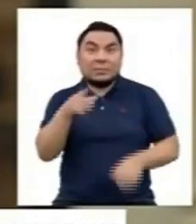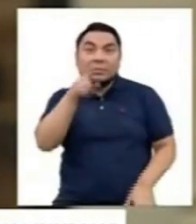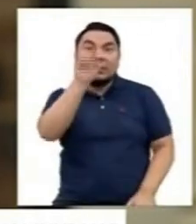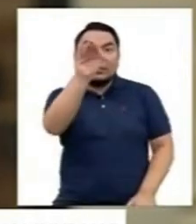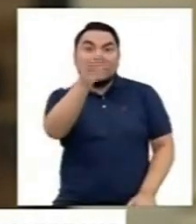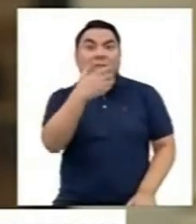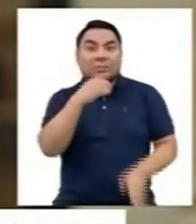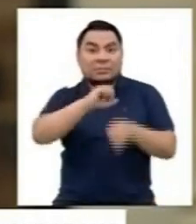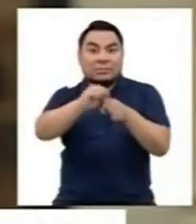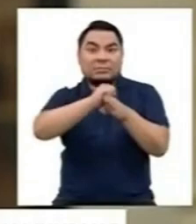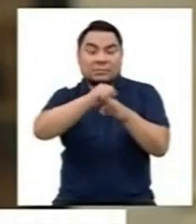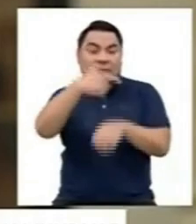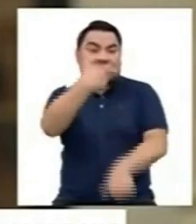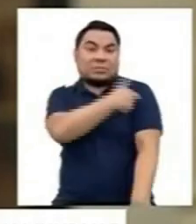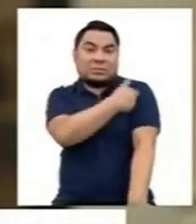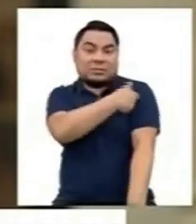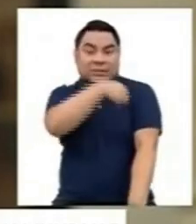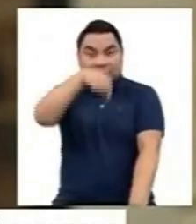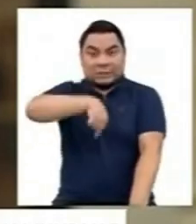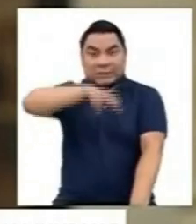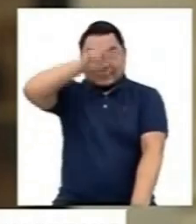que mencionó.